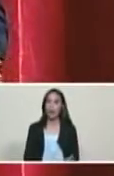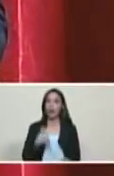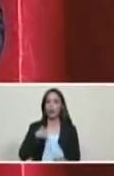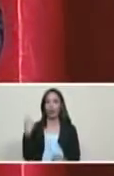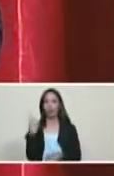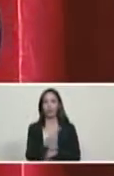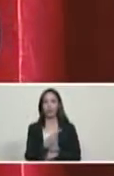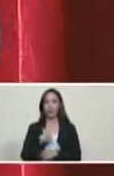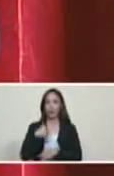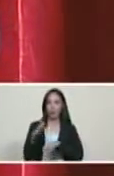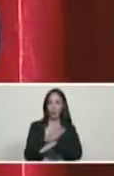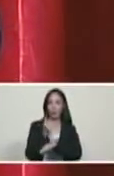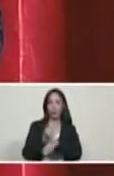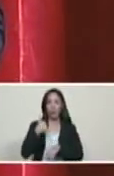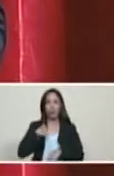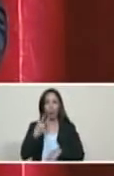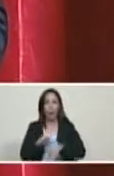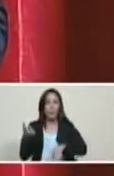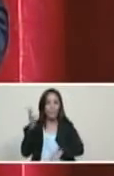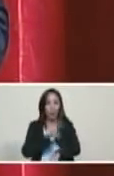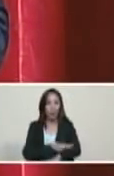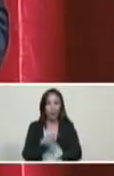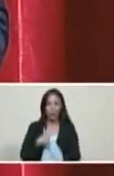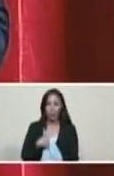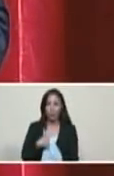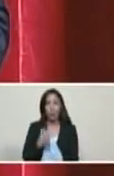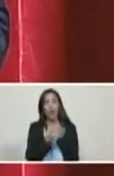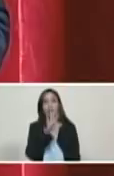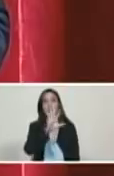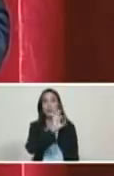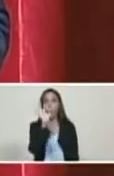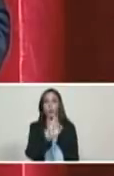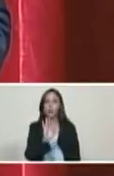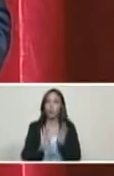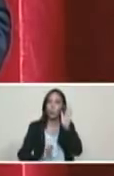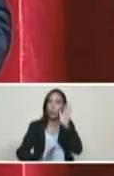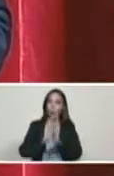dirijo alcanzó el 5%.